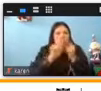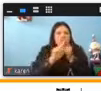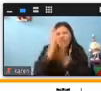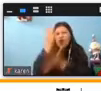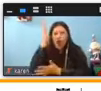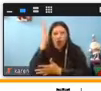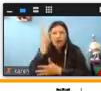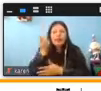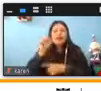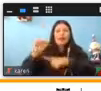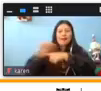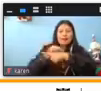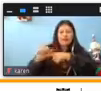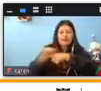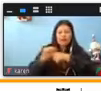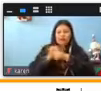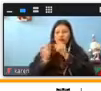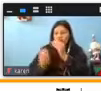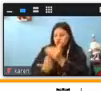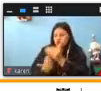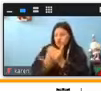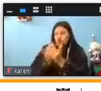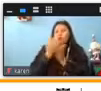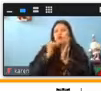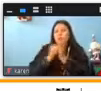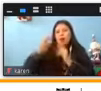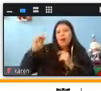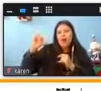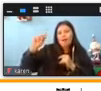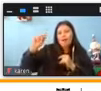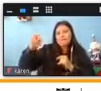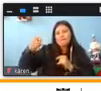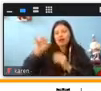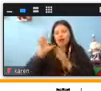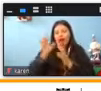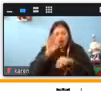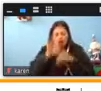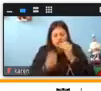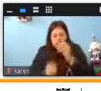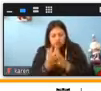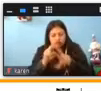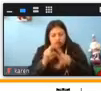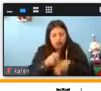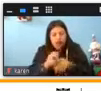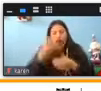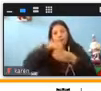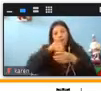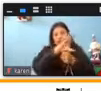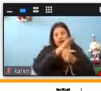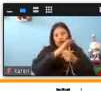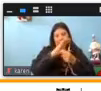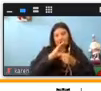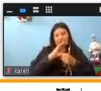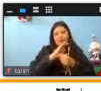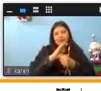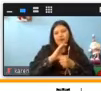también prácticas que emergen como la minga, la siembra en la ciudad, que otras